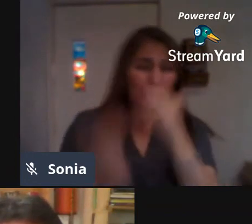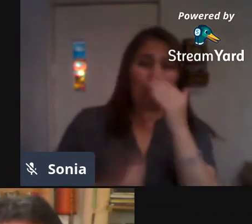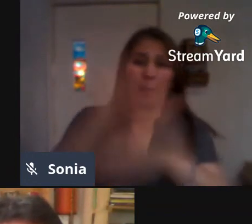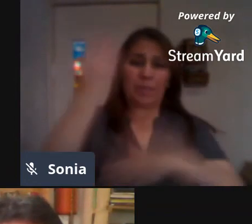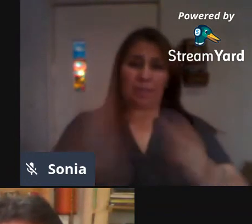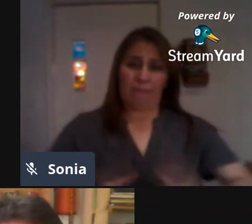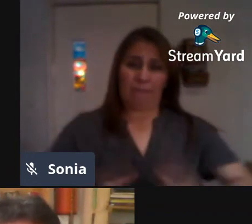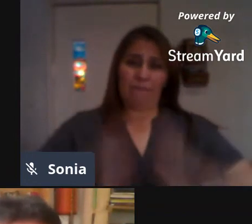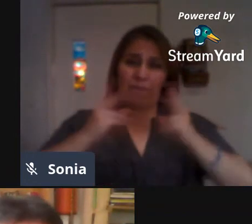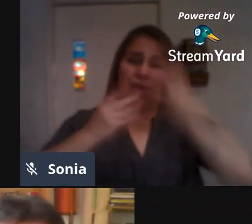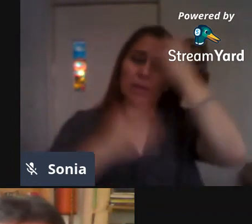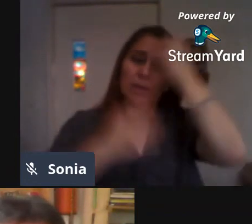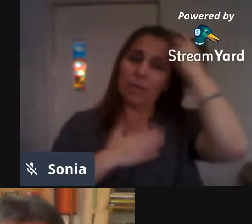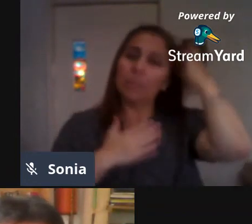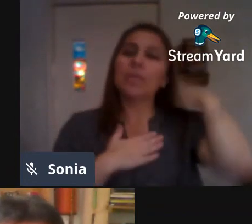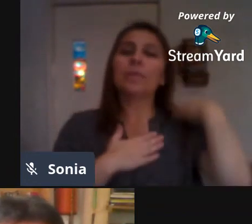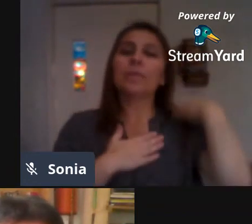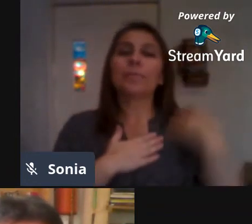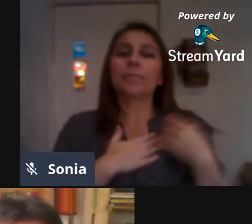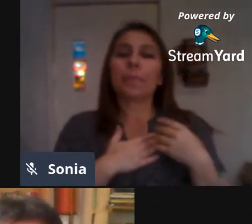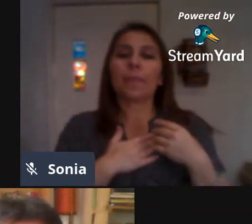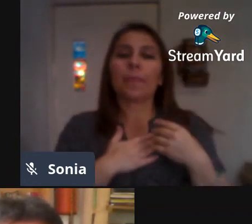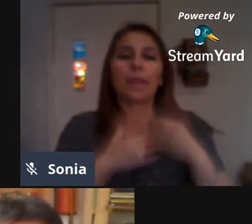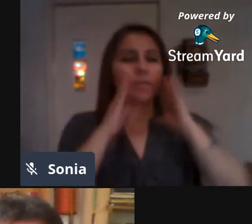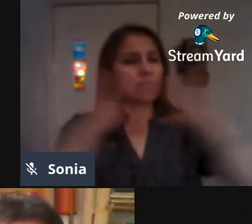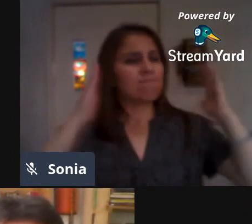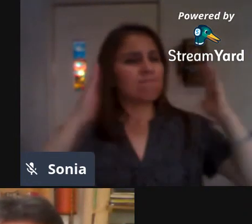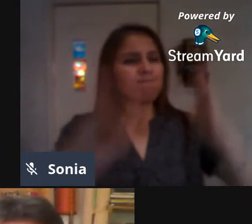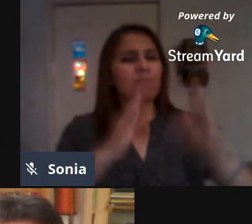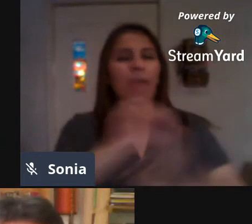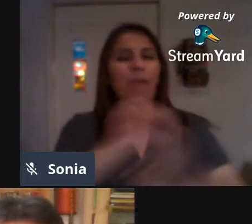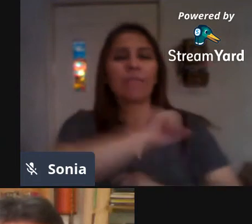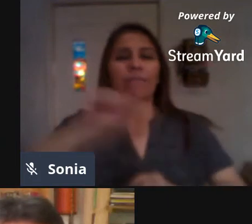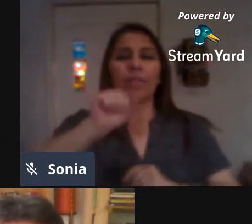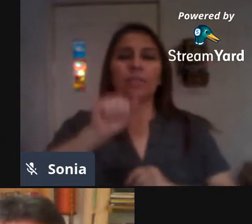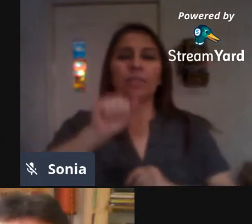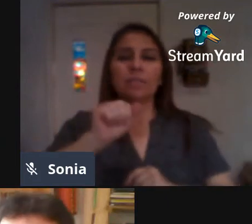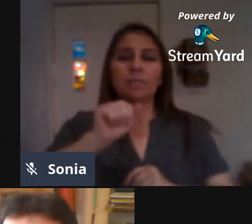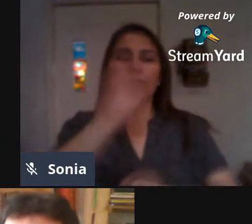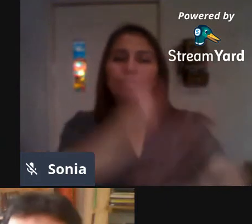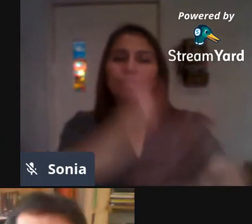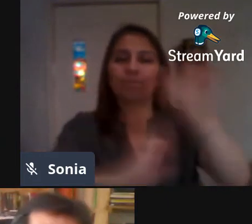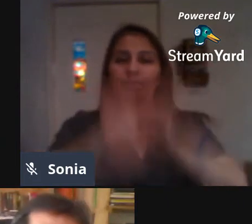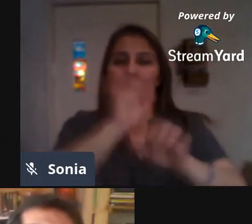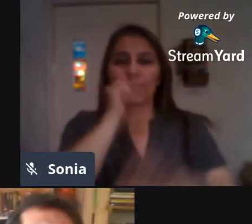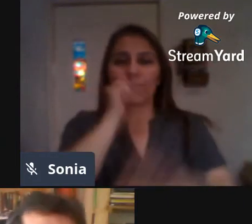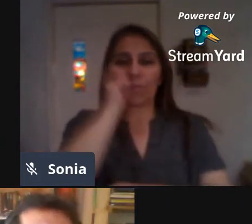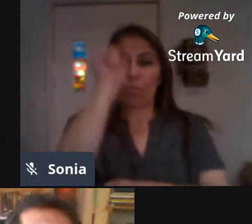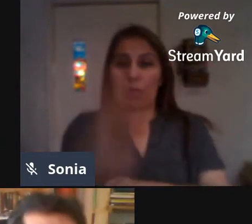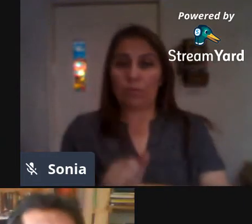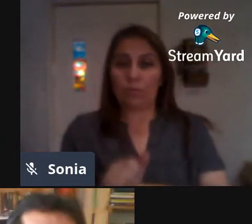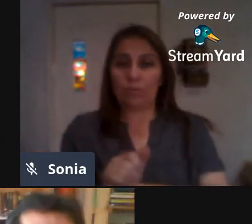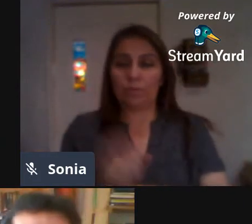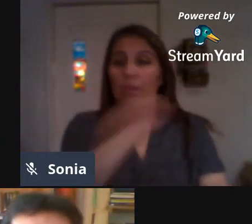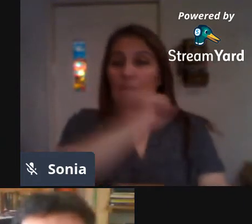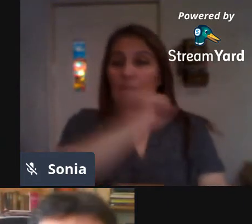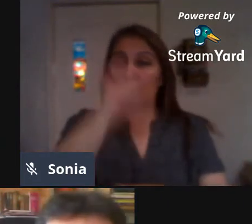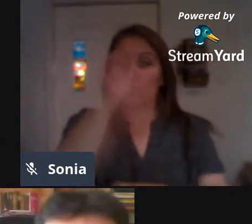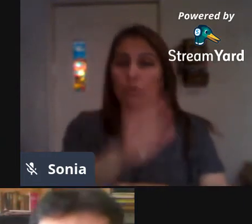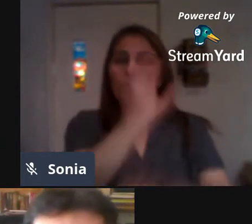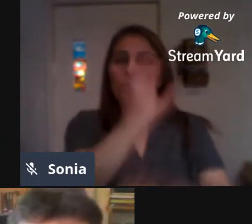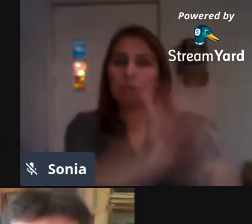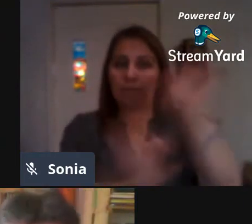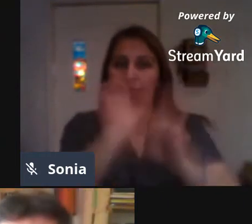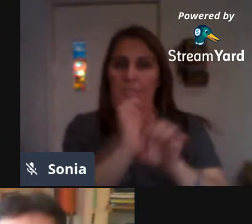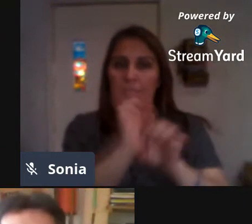la dedicó un tema defensa a los derechos humanos y creo que es hora de los de todas esos ciclos de violencia en colombia